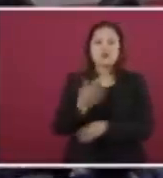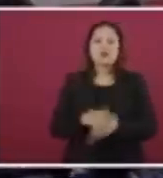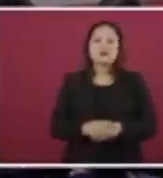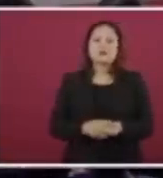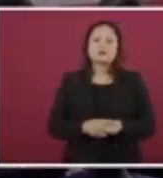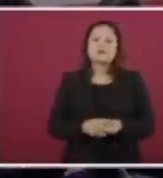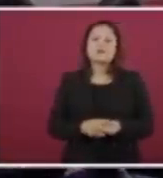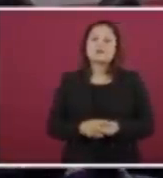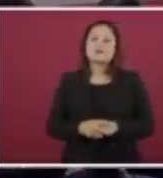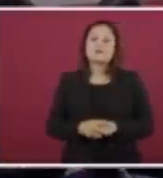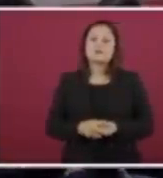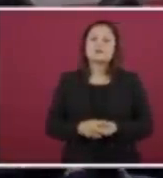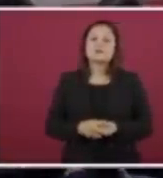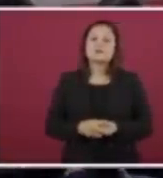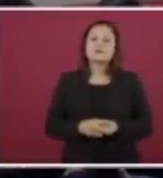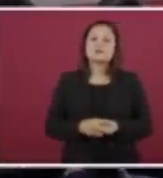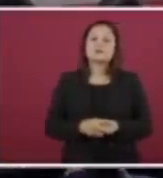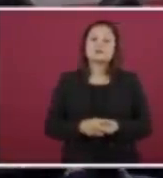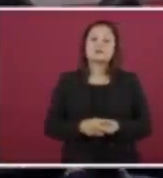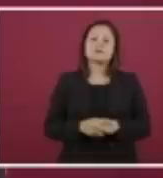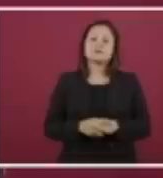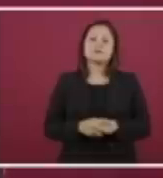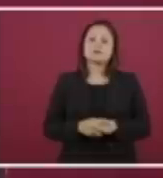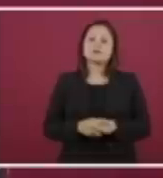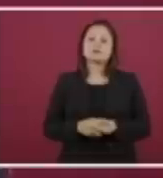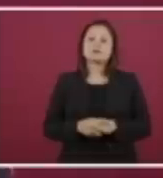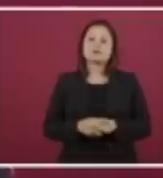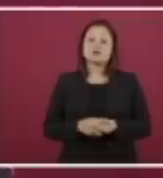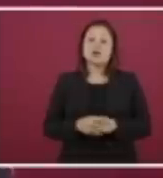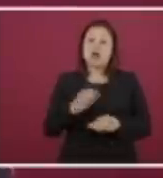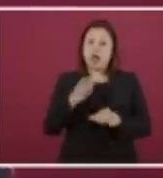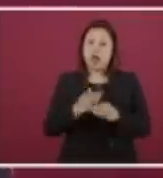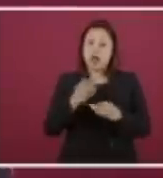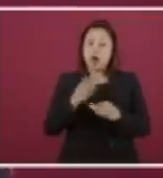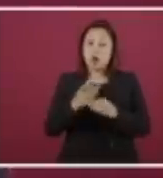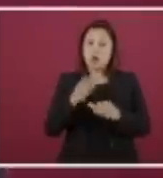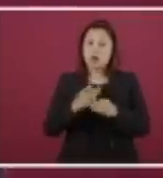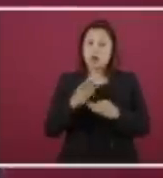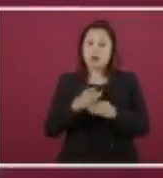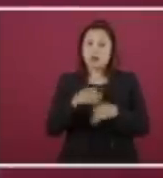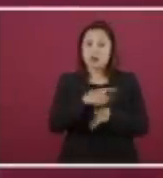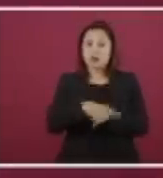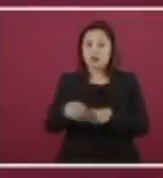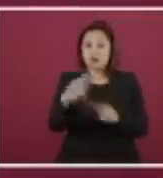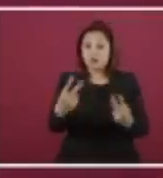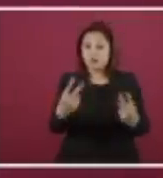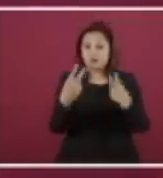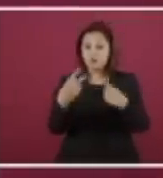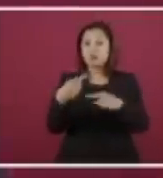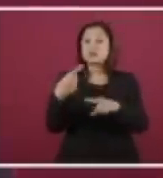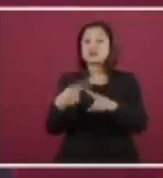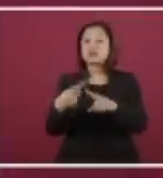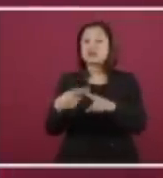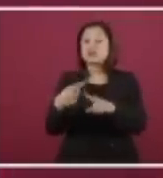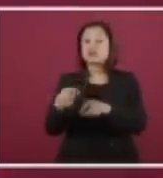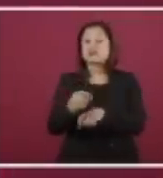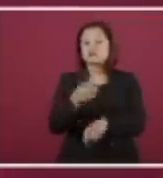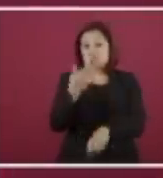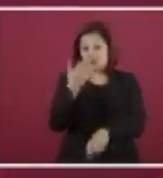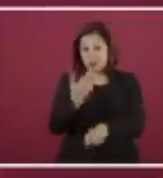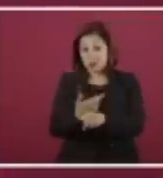me están viendo, me están escuchando seguramente el secretario